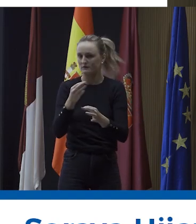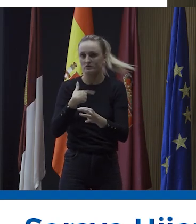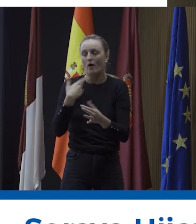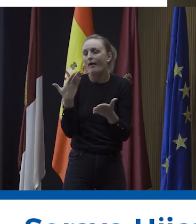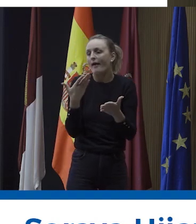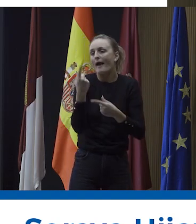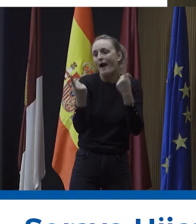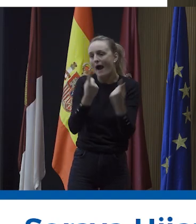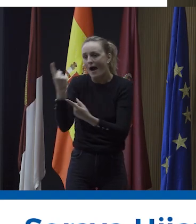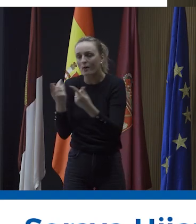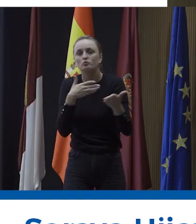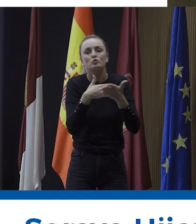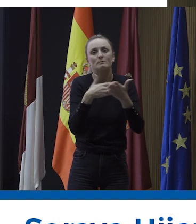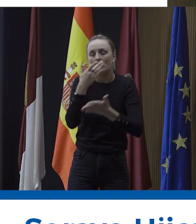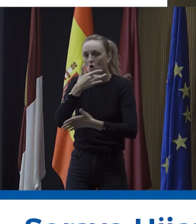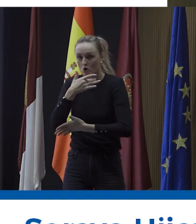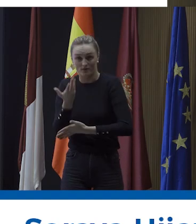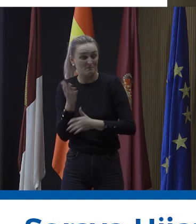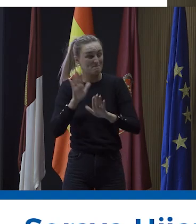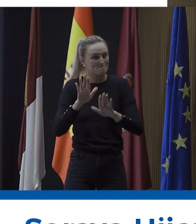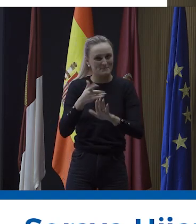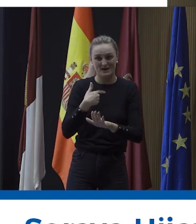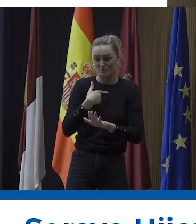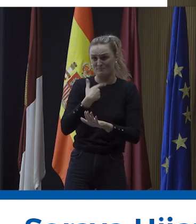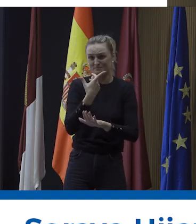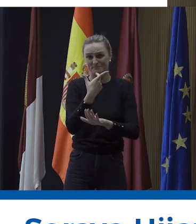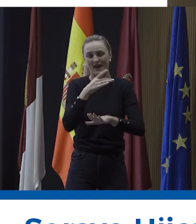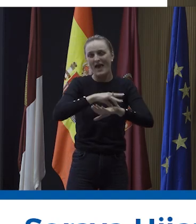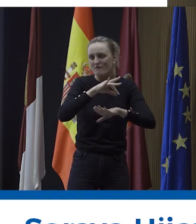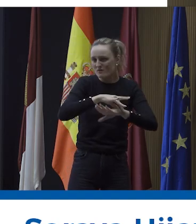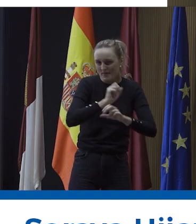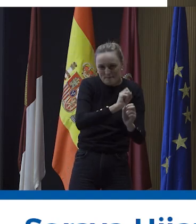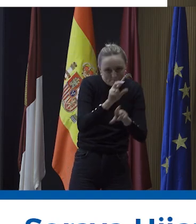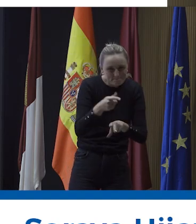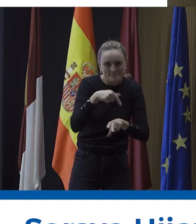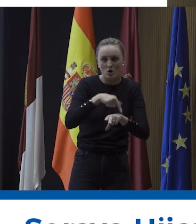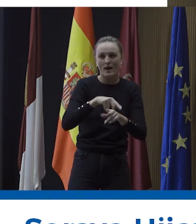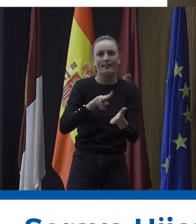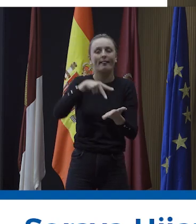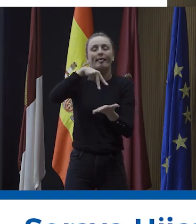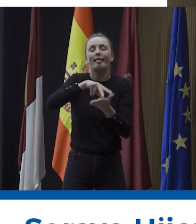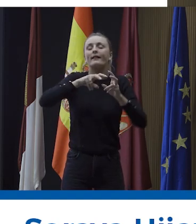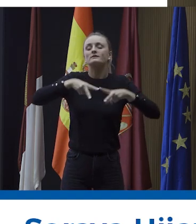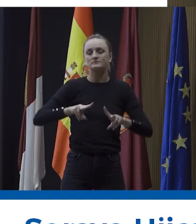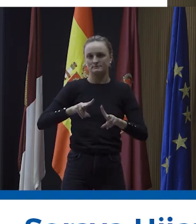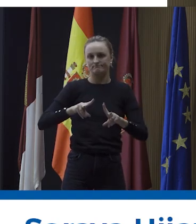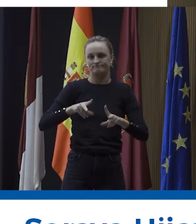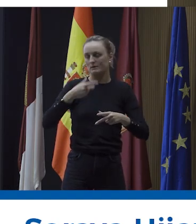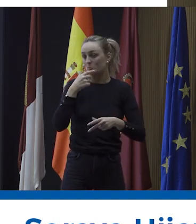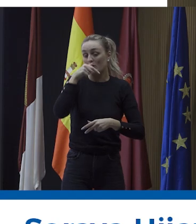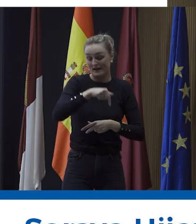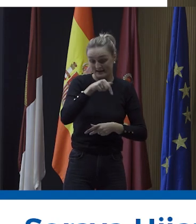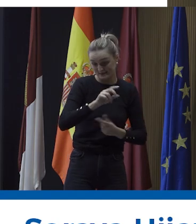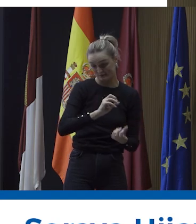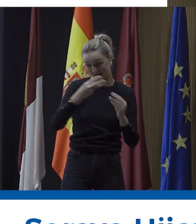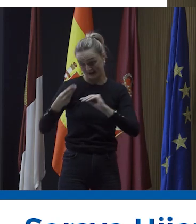límites. Pero la peor enfermedad es el sedentarismo, porque eso es lo que nos va a promover es todo este tipo de